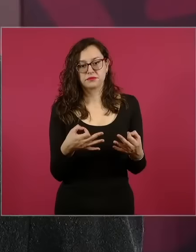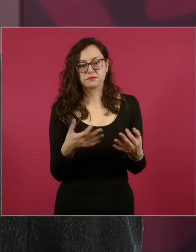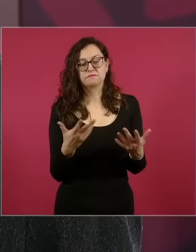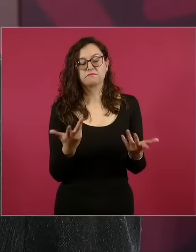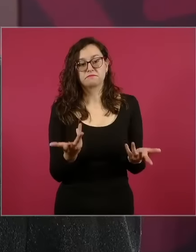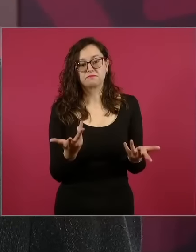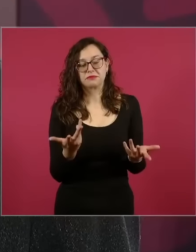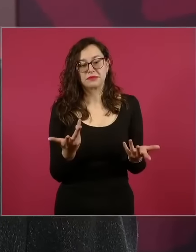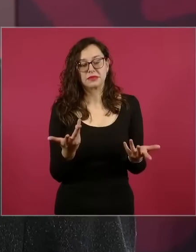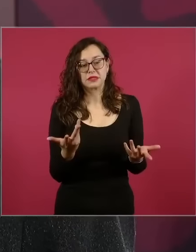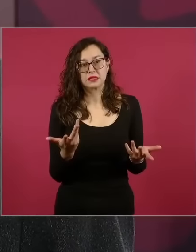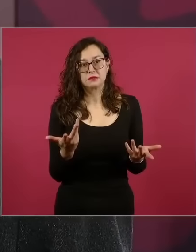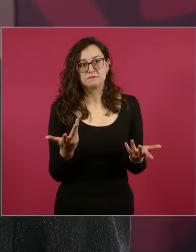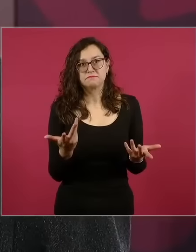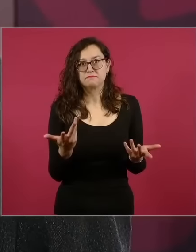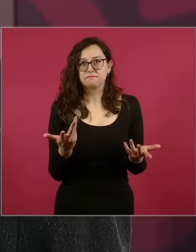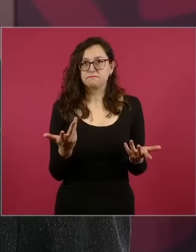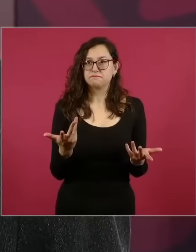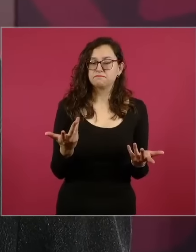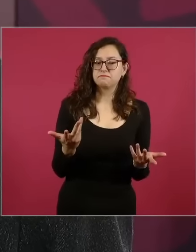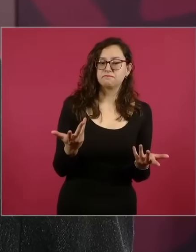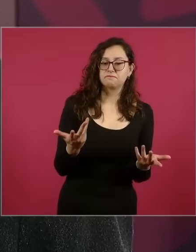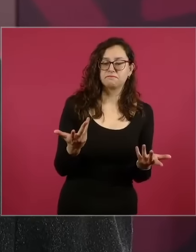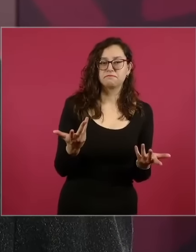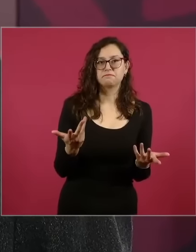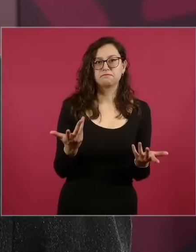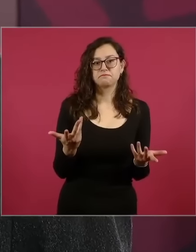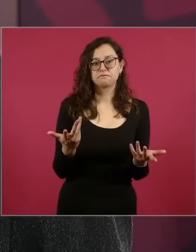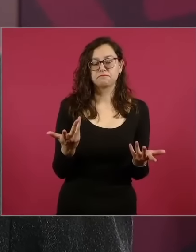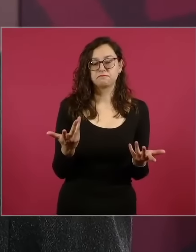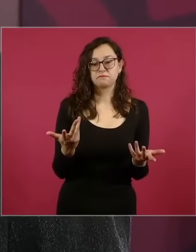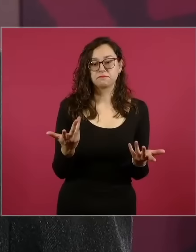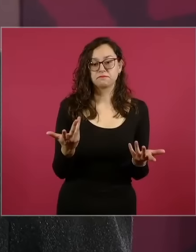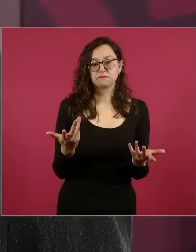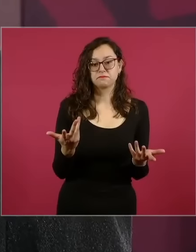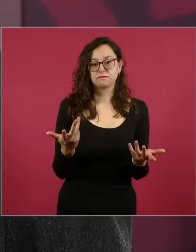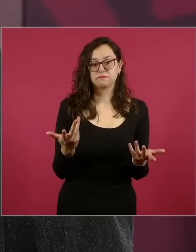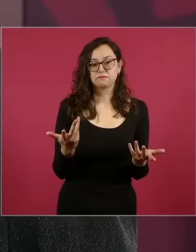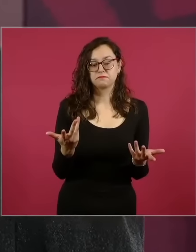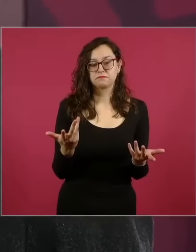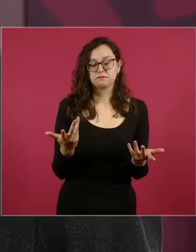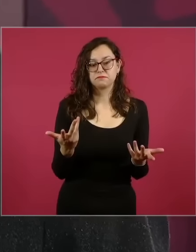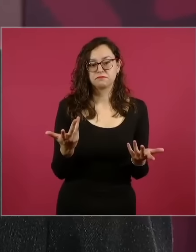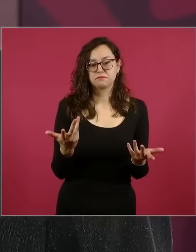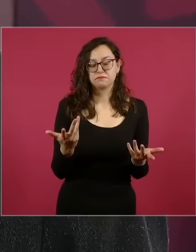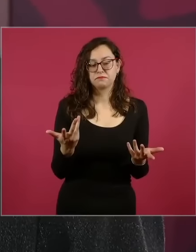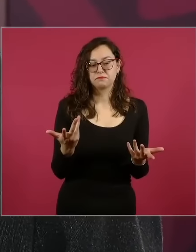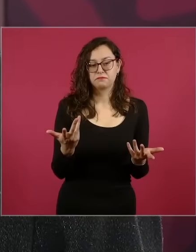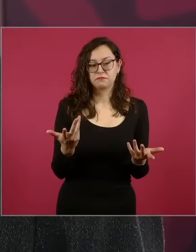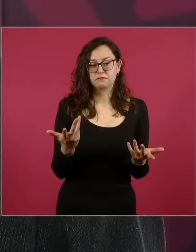Es difícil que se encuentre en la historia